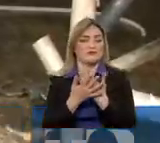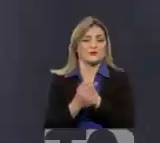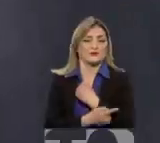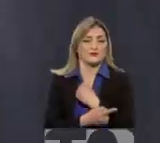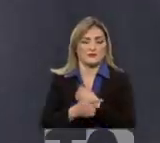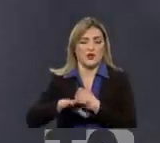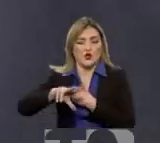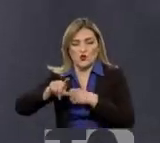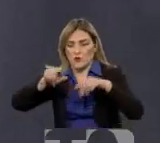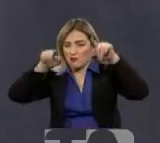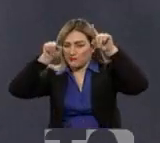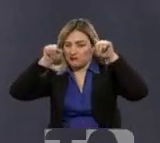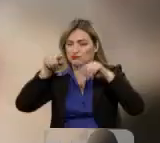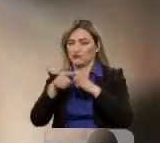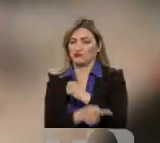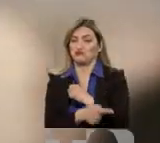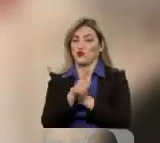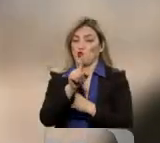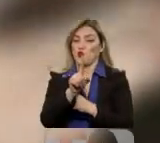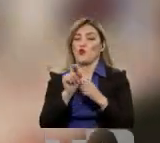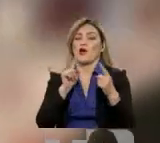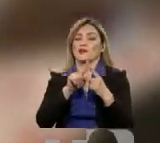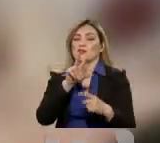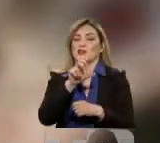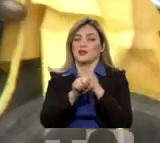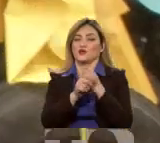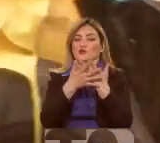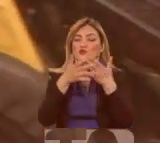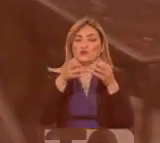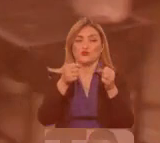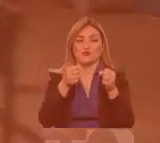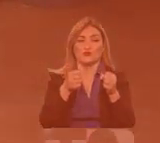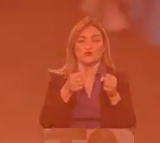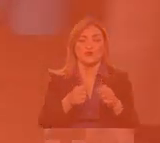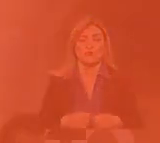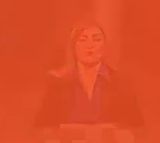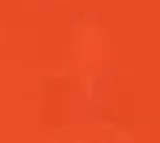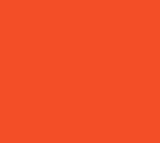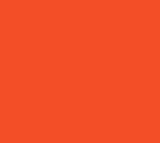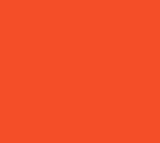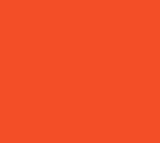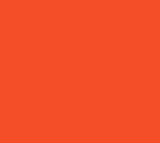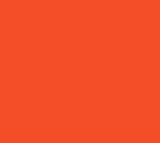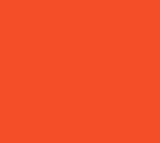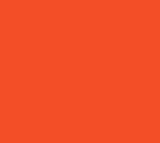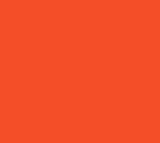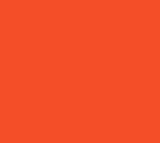de abigeato en el país es sancionado de 1 a 3 años de prisión. Helen Quiñones, 24 horas.